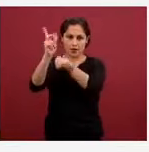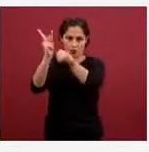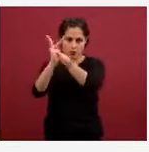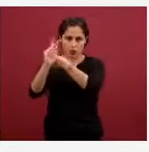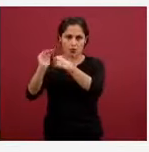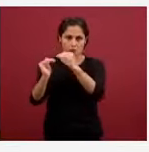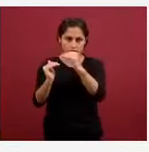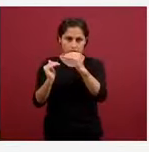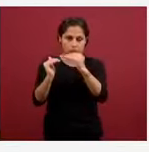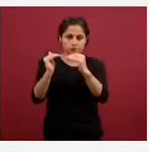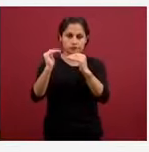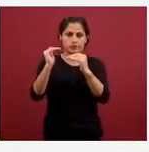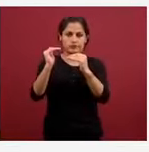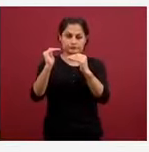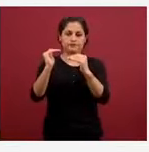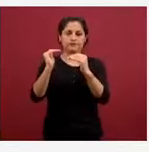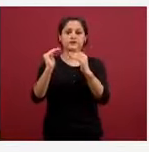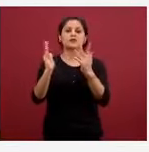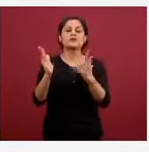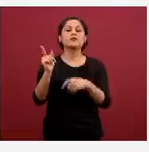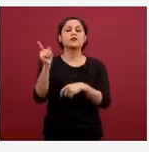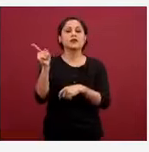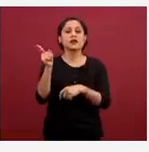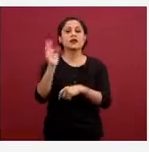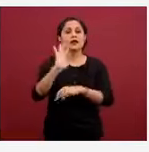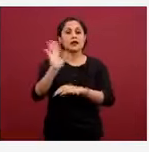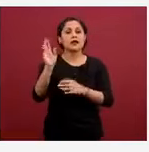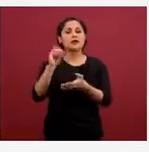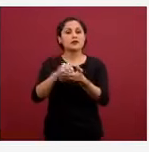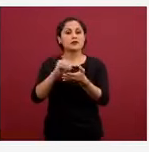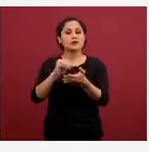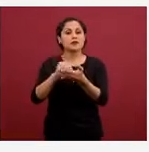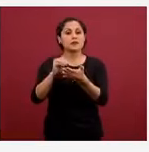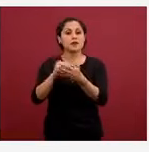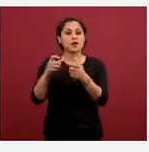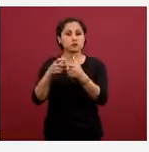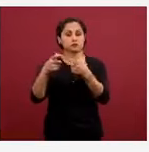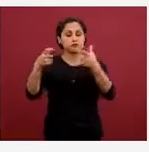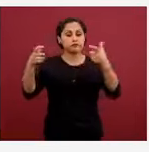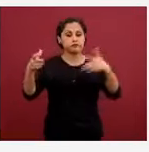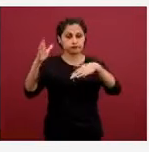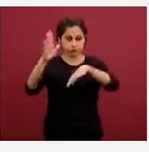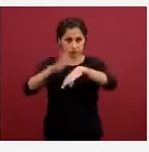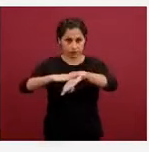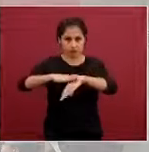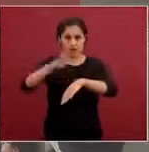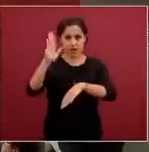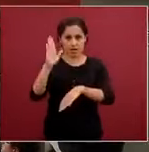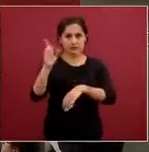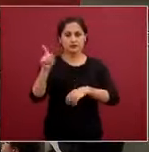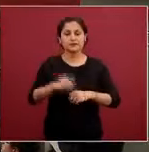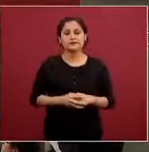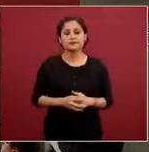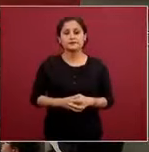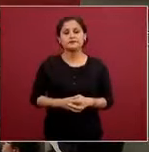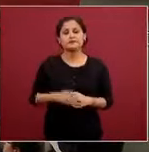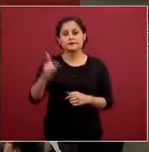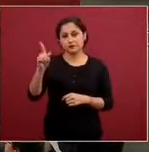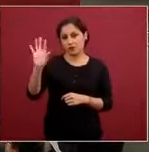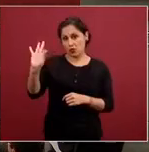incrementado en concentrar la mayoría, digamos, de los casos en el mundo, ¿verdad?